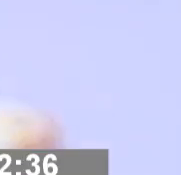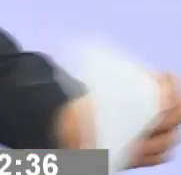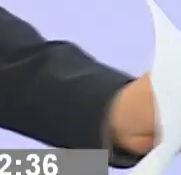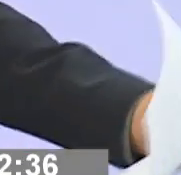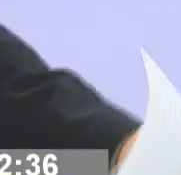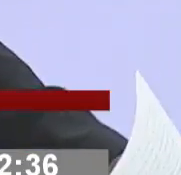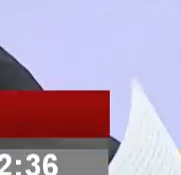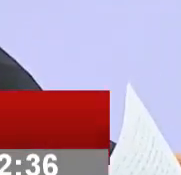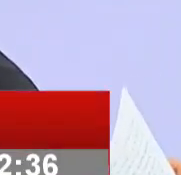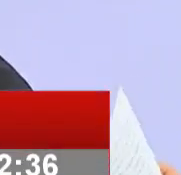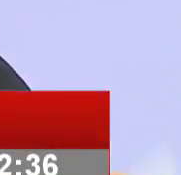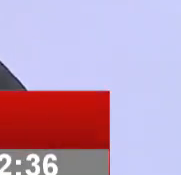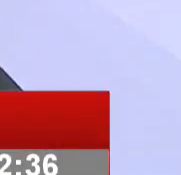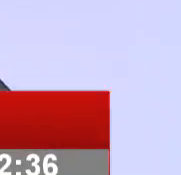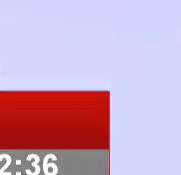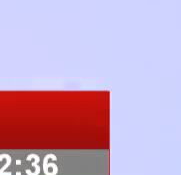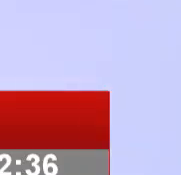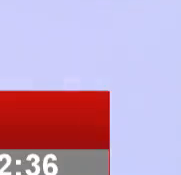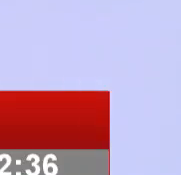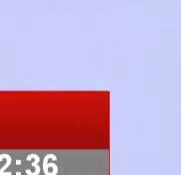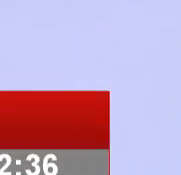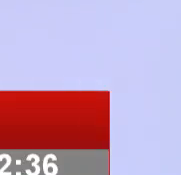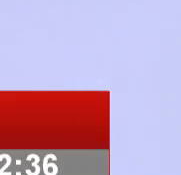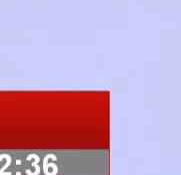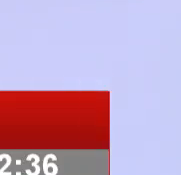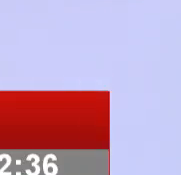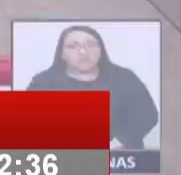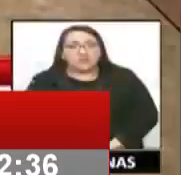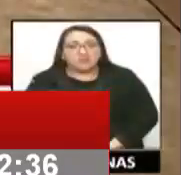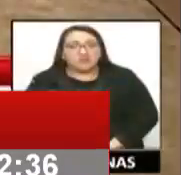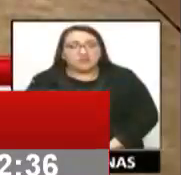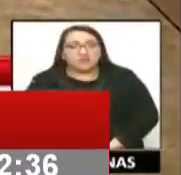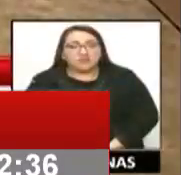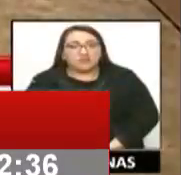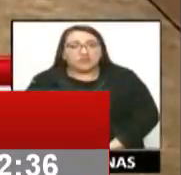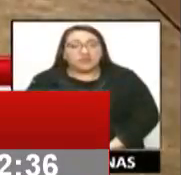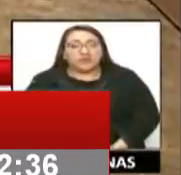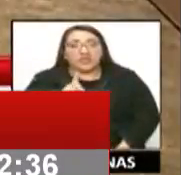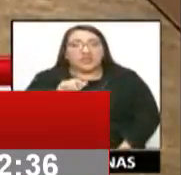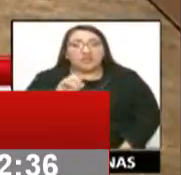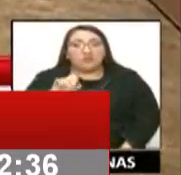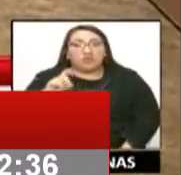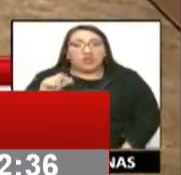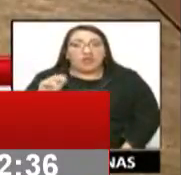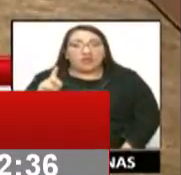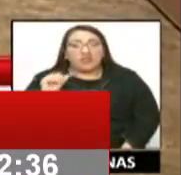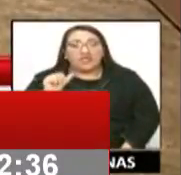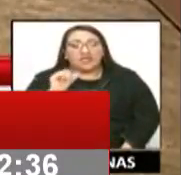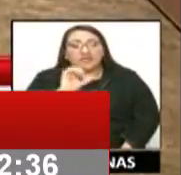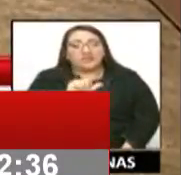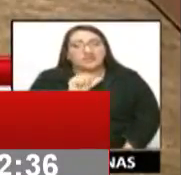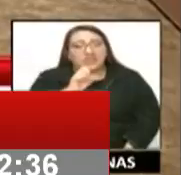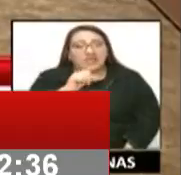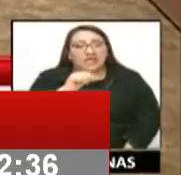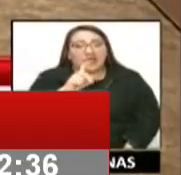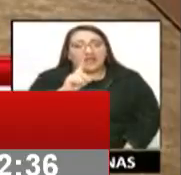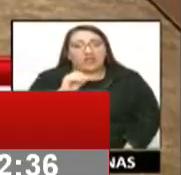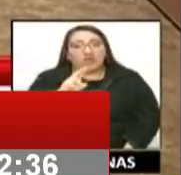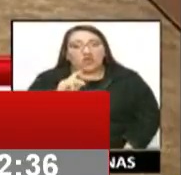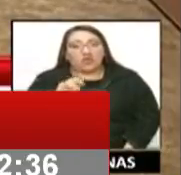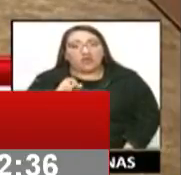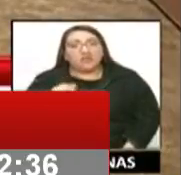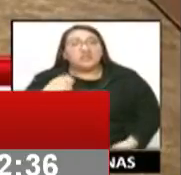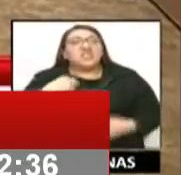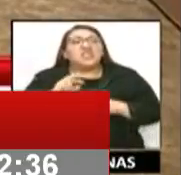Información en vivo. Así es, nosotros nos encontramos en la Comisión de Constitución, que esta mañana sesionó una hora más tarde, esto